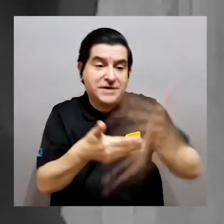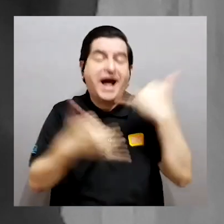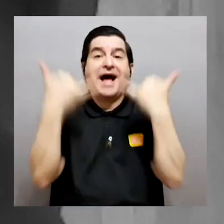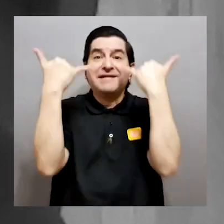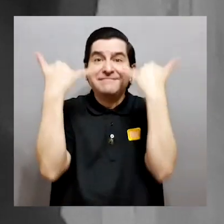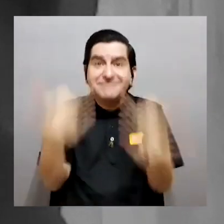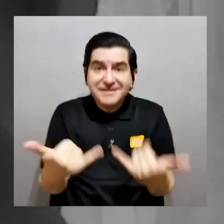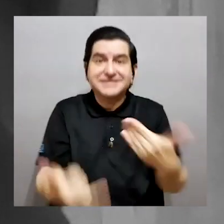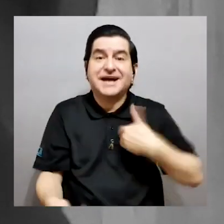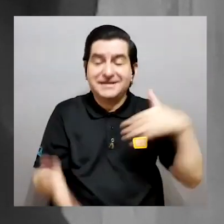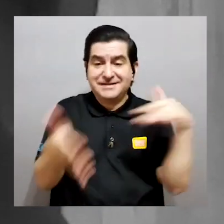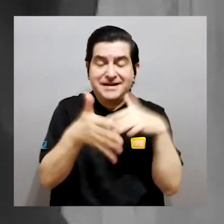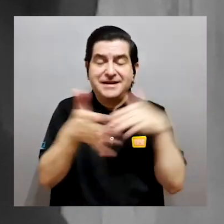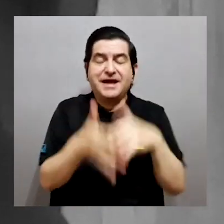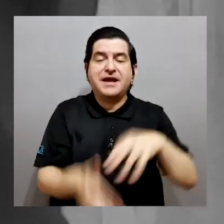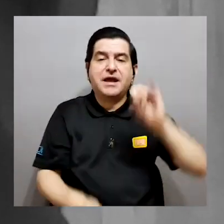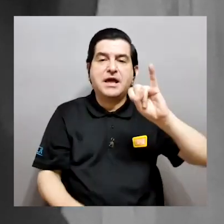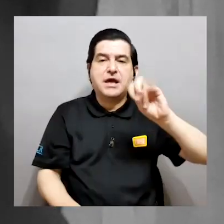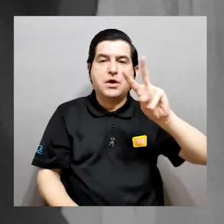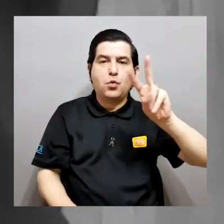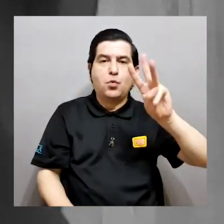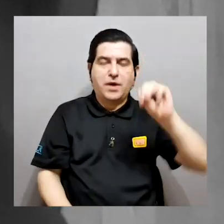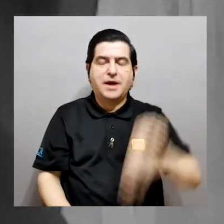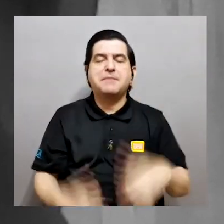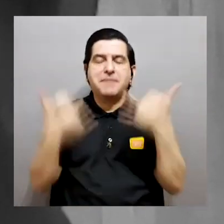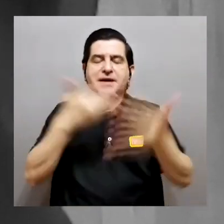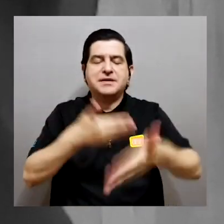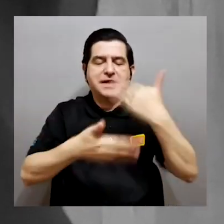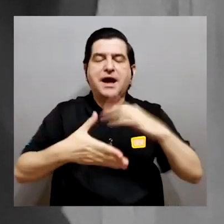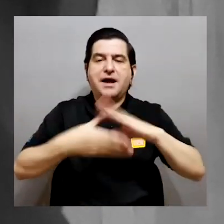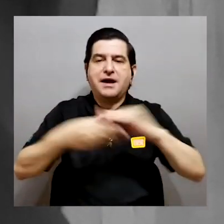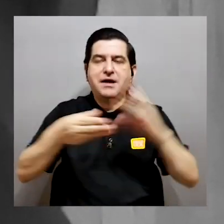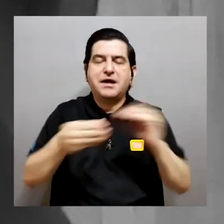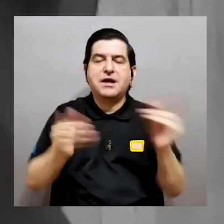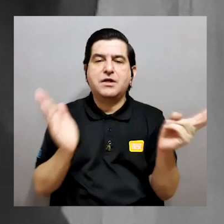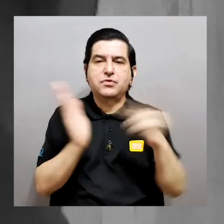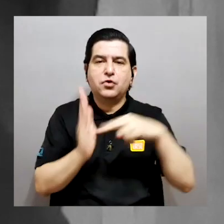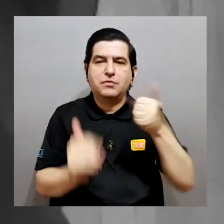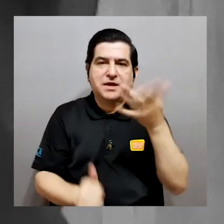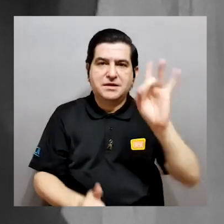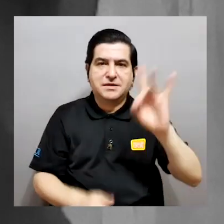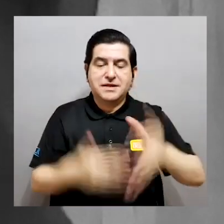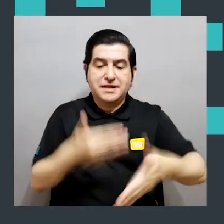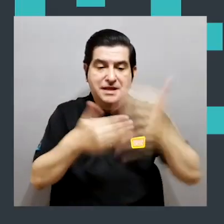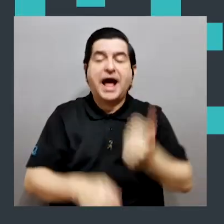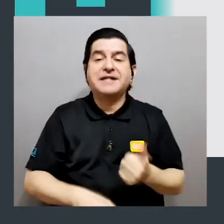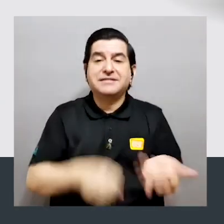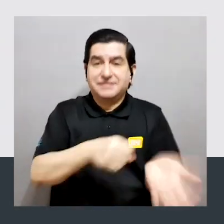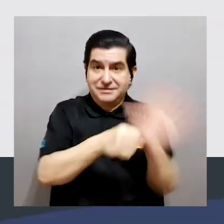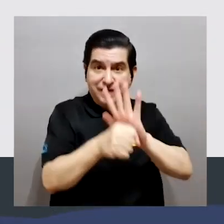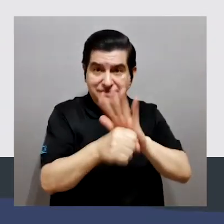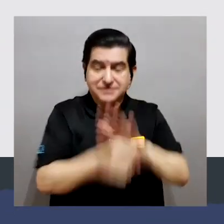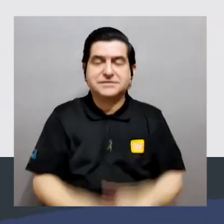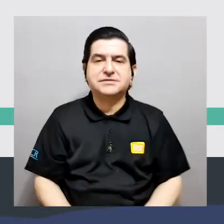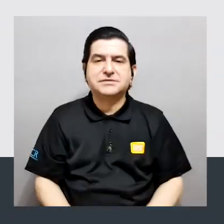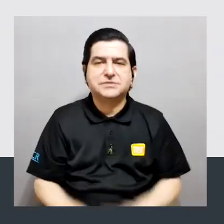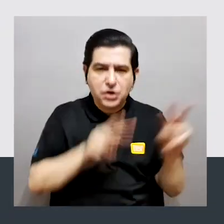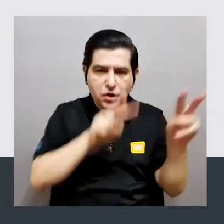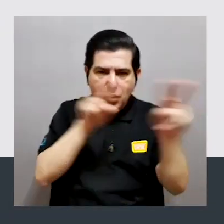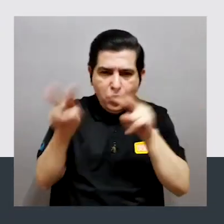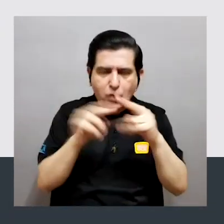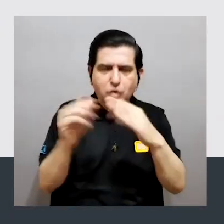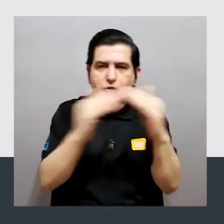señales que ya daba el estudio del IBM que hemos comentado del 2018 previo al COVID, ¿verdad? Según